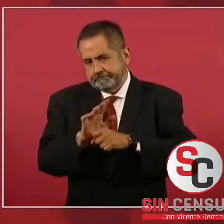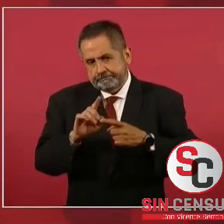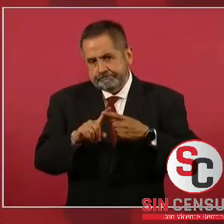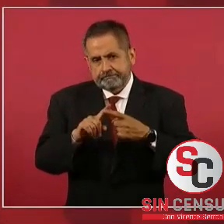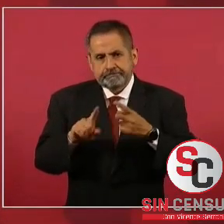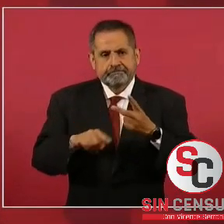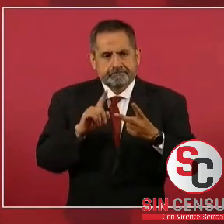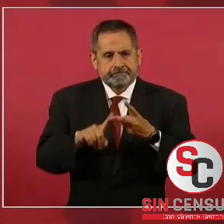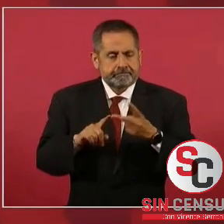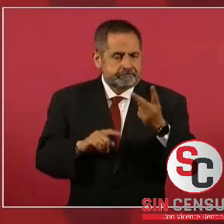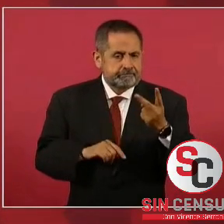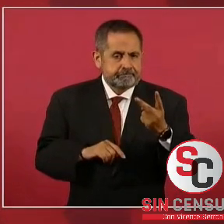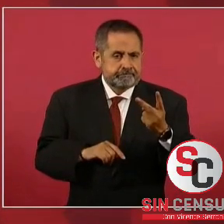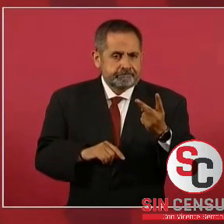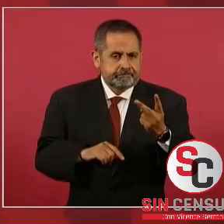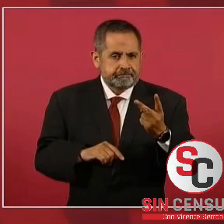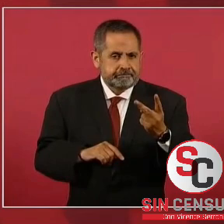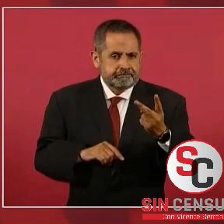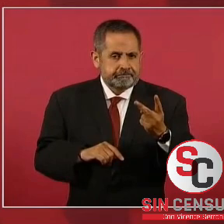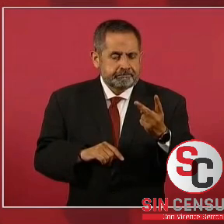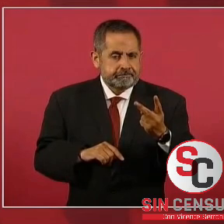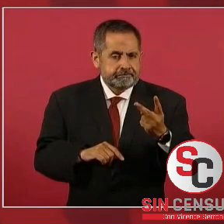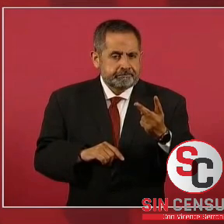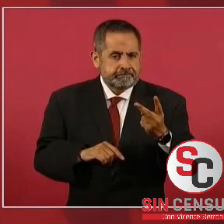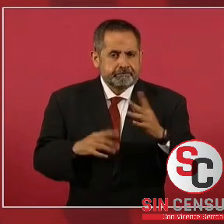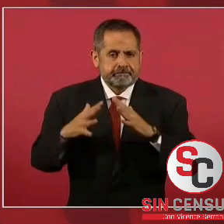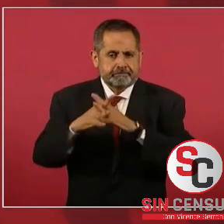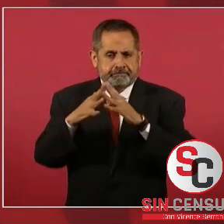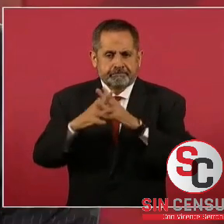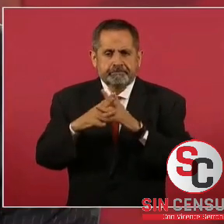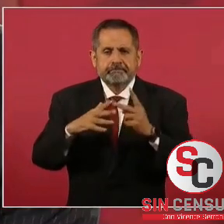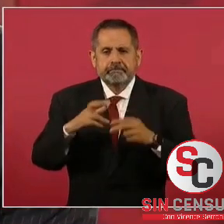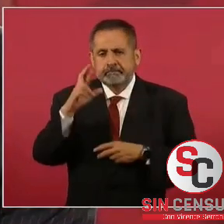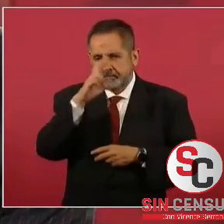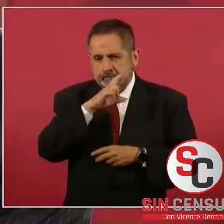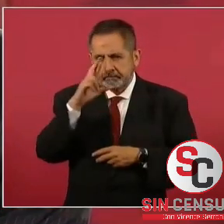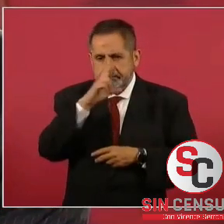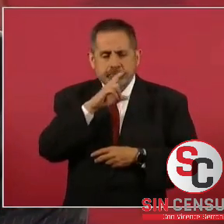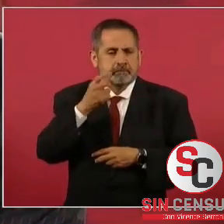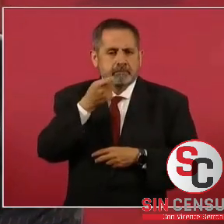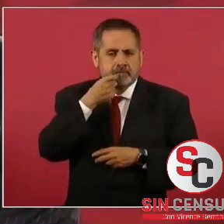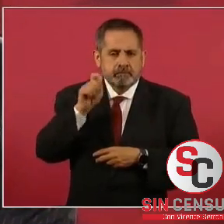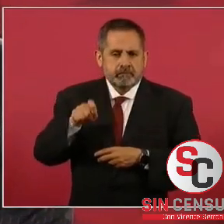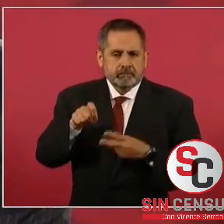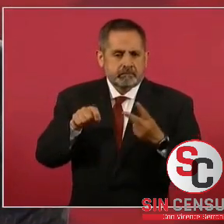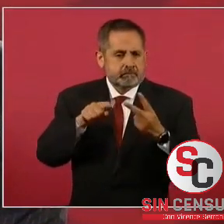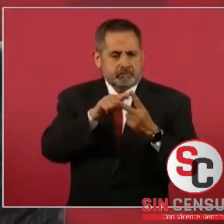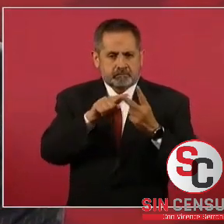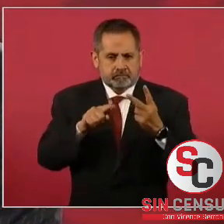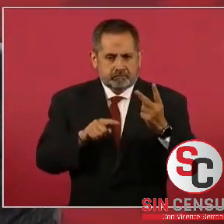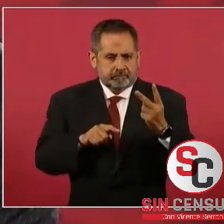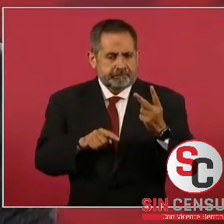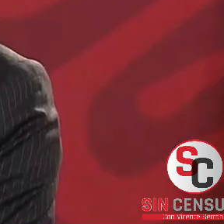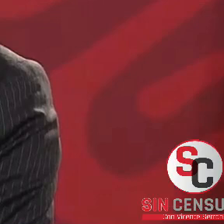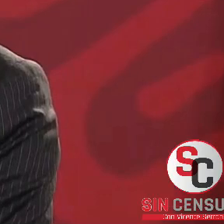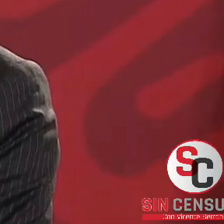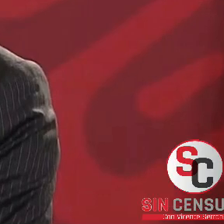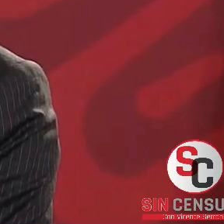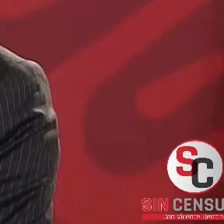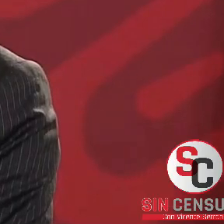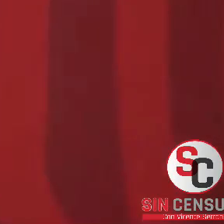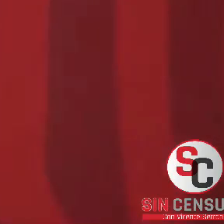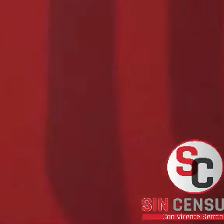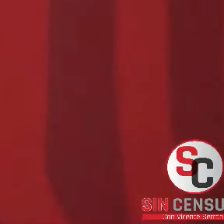y la misma guerra de Rusia y